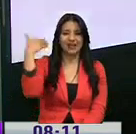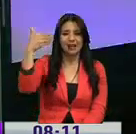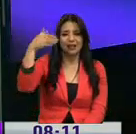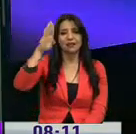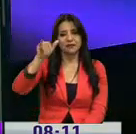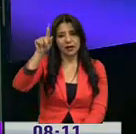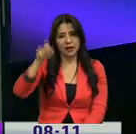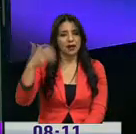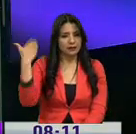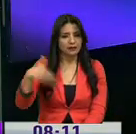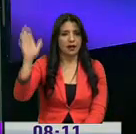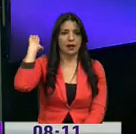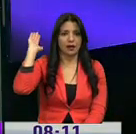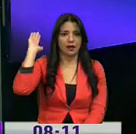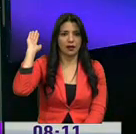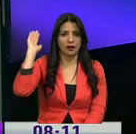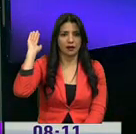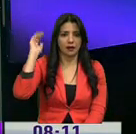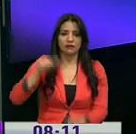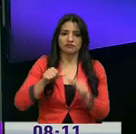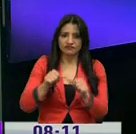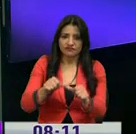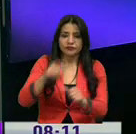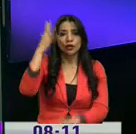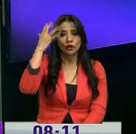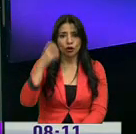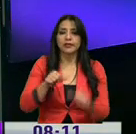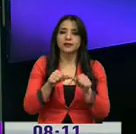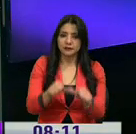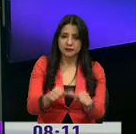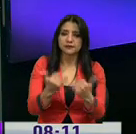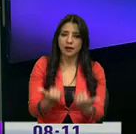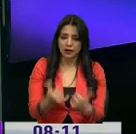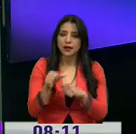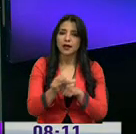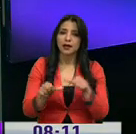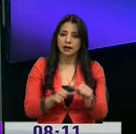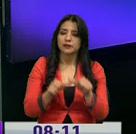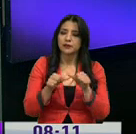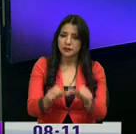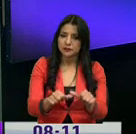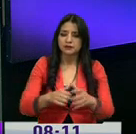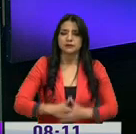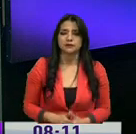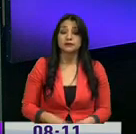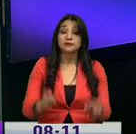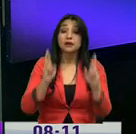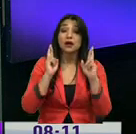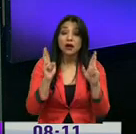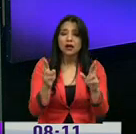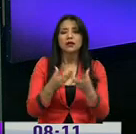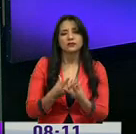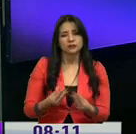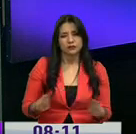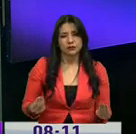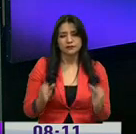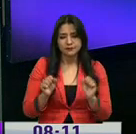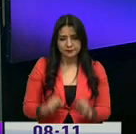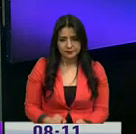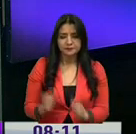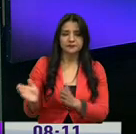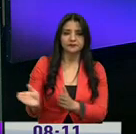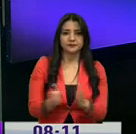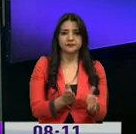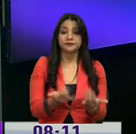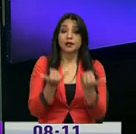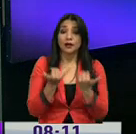que ya está lejos, ¿no? Y que lo mantuvo Rodas y que se mantiene con esta alcaldía. Ojalá realmente les den solución. Vamos